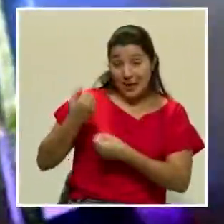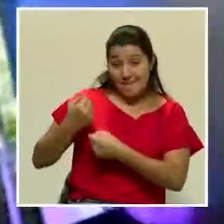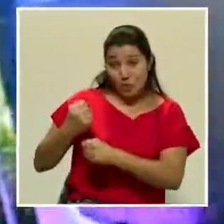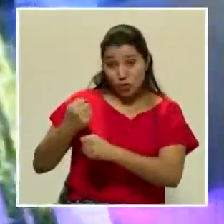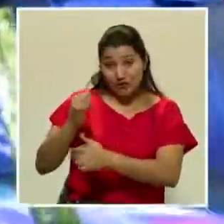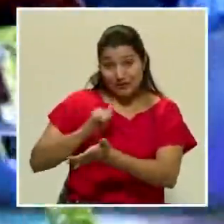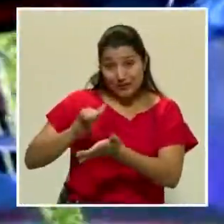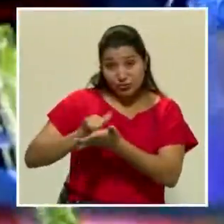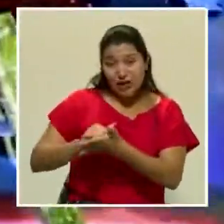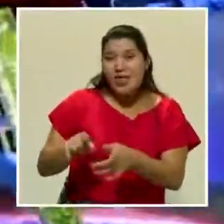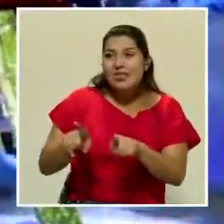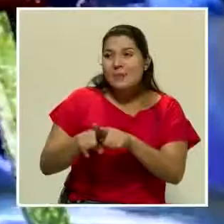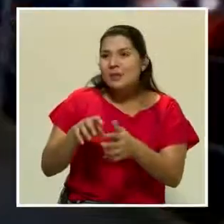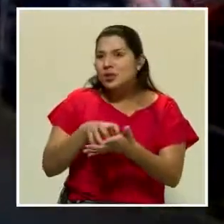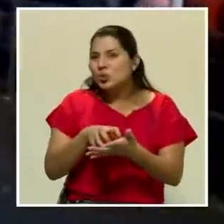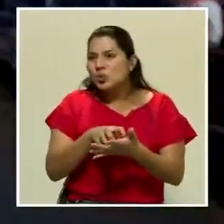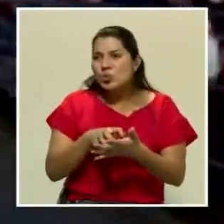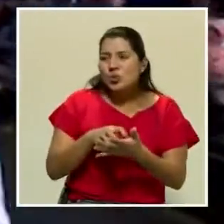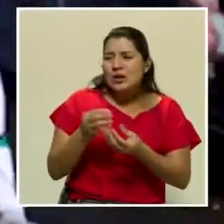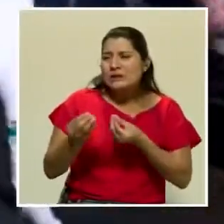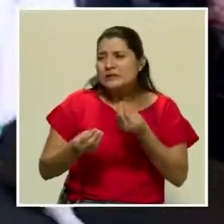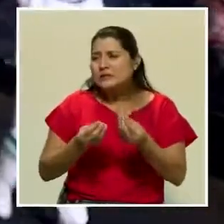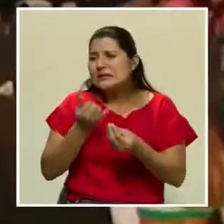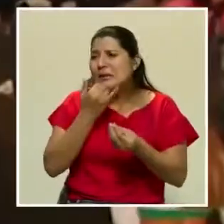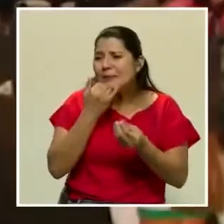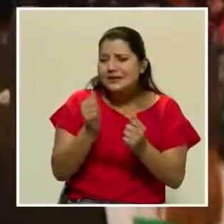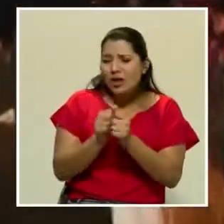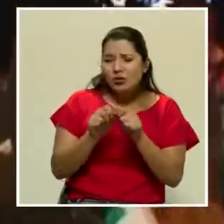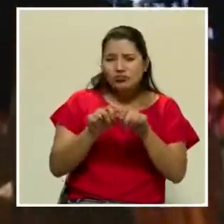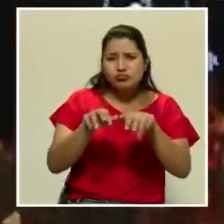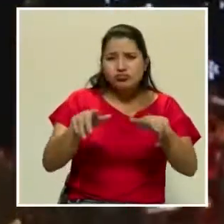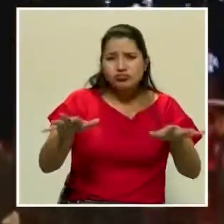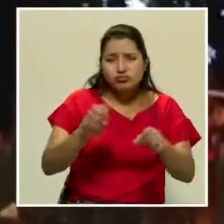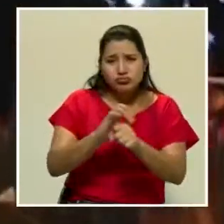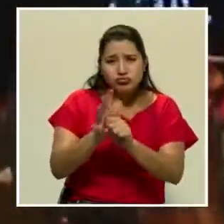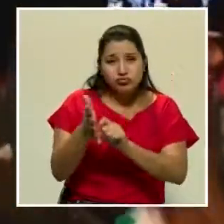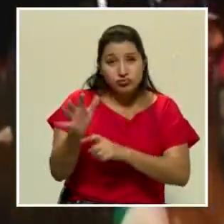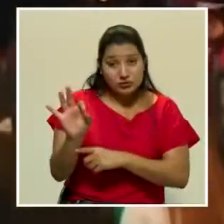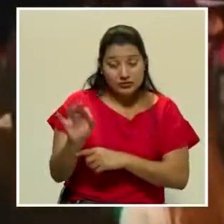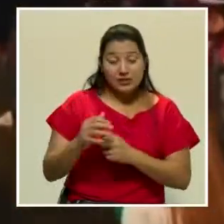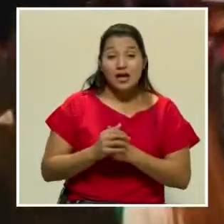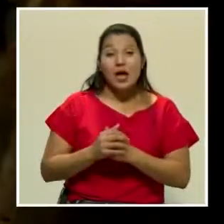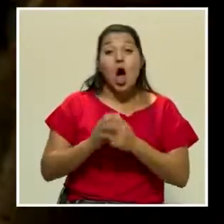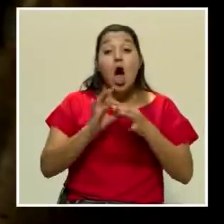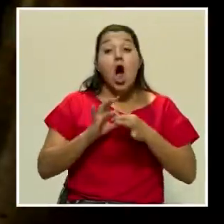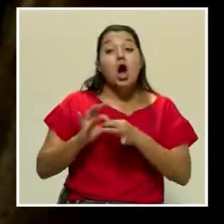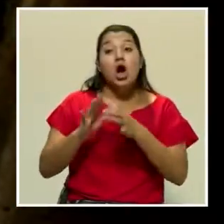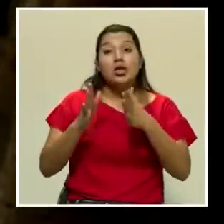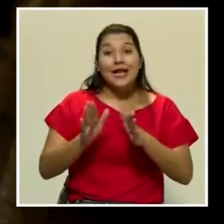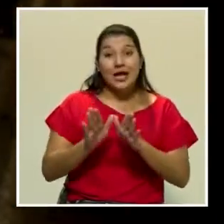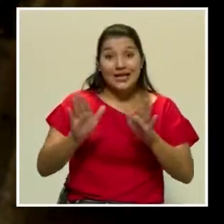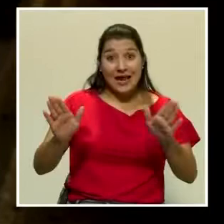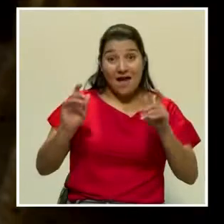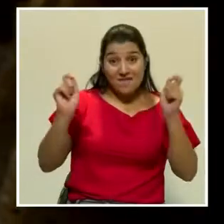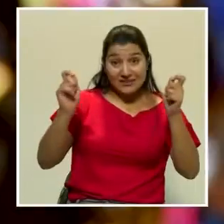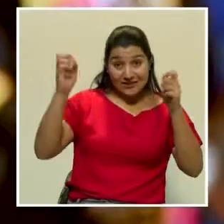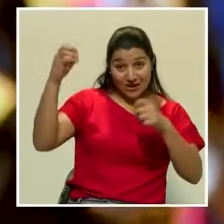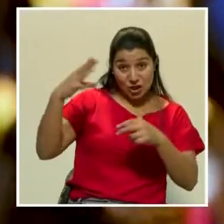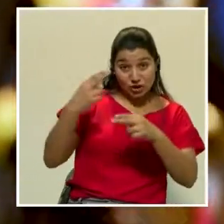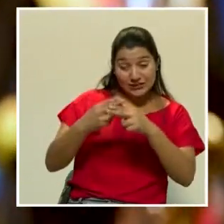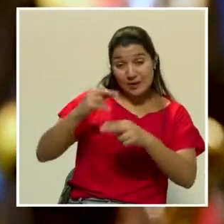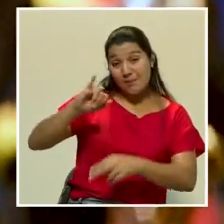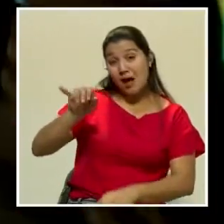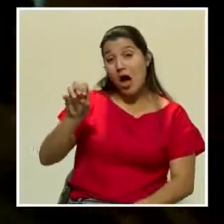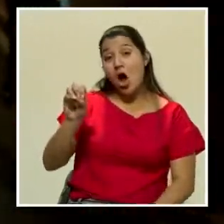incertidumbre sobre la situación de la propagación del coronavirus. El coordinador general del Festival de la Luz, Jorge Villalobos,